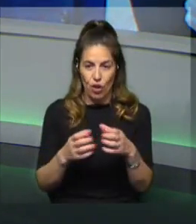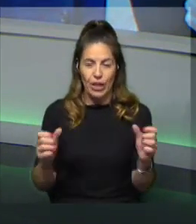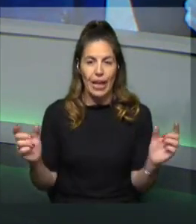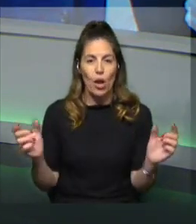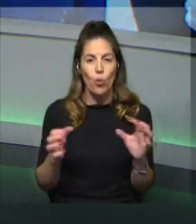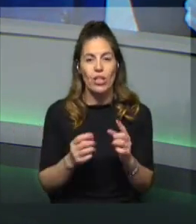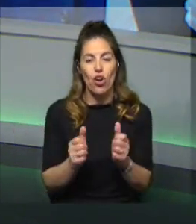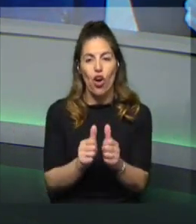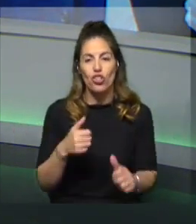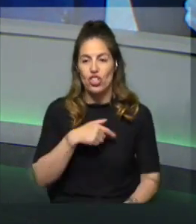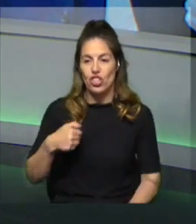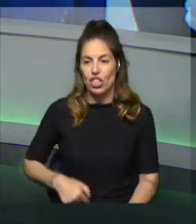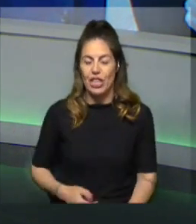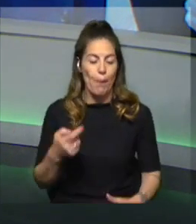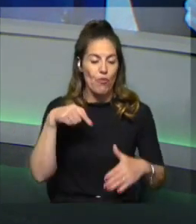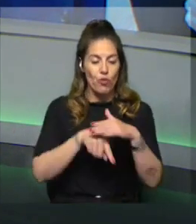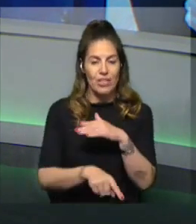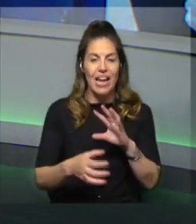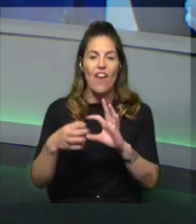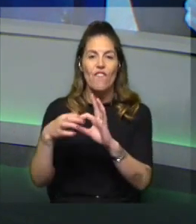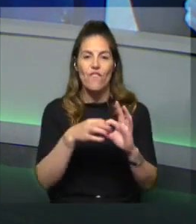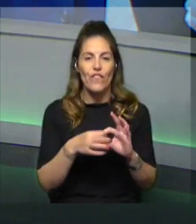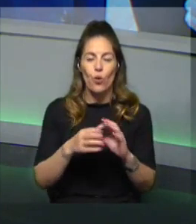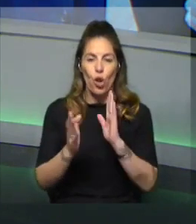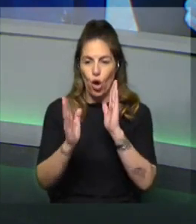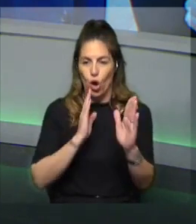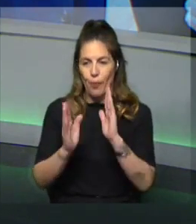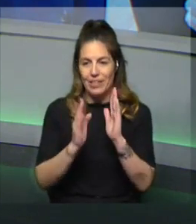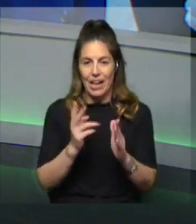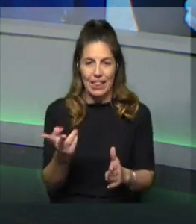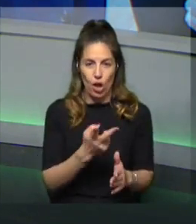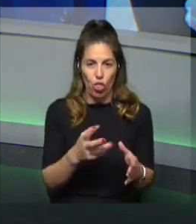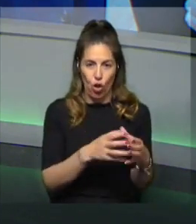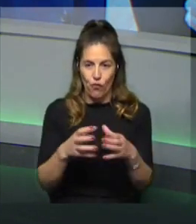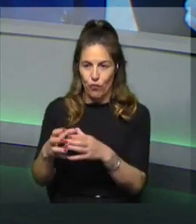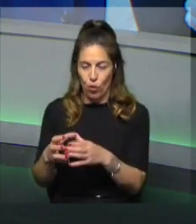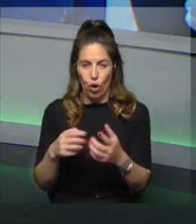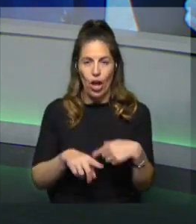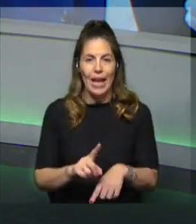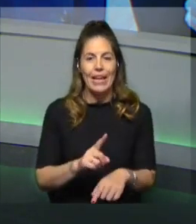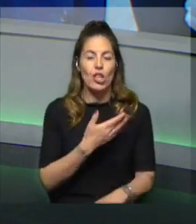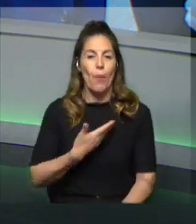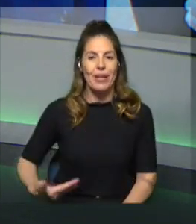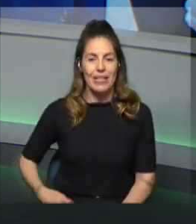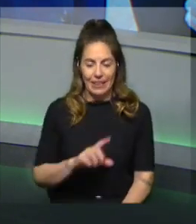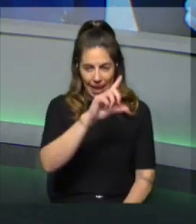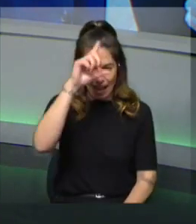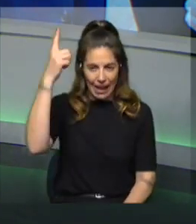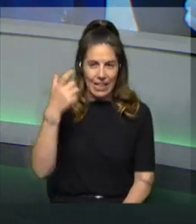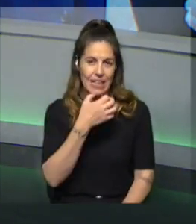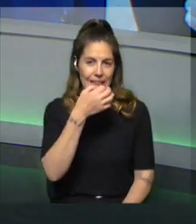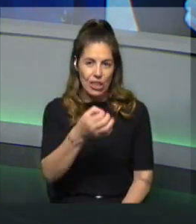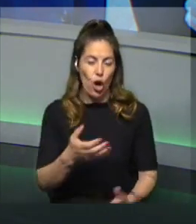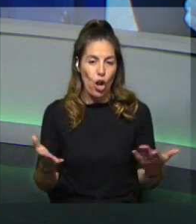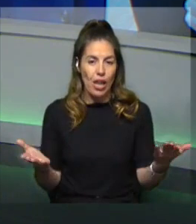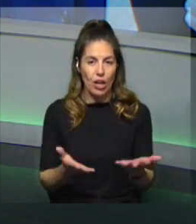para profundizar allí el vínculo comercial entre el bloque regional y el gigante asiático. En este sentido, el mandatario Lacalle destacó que la